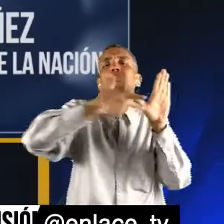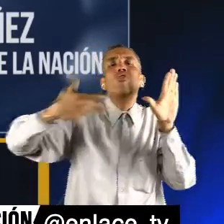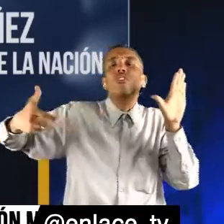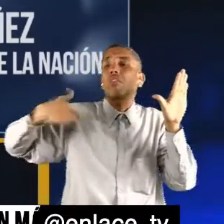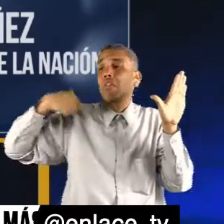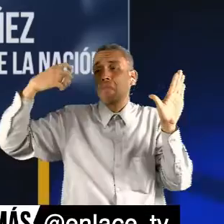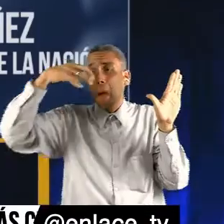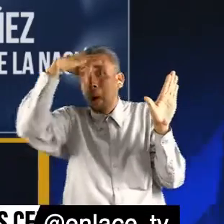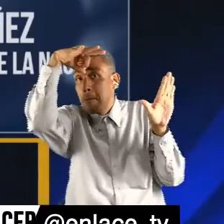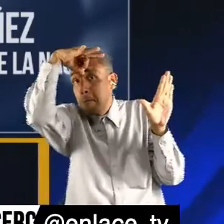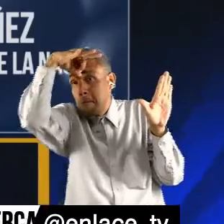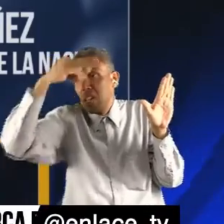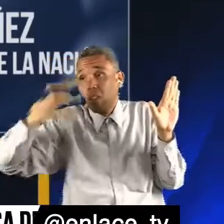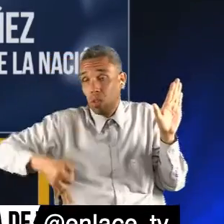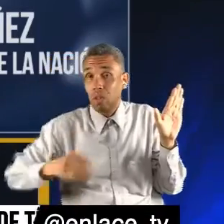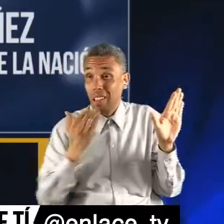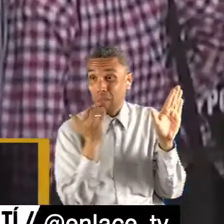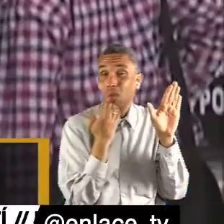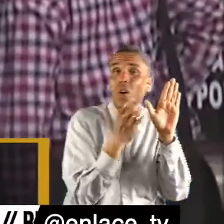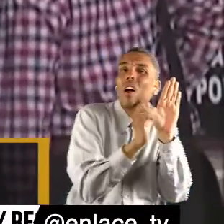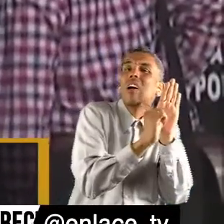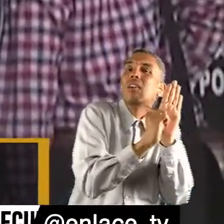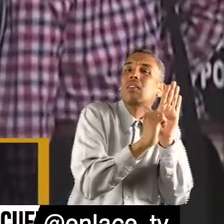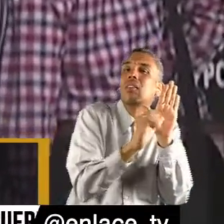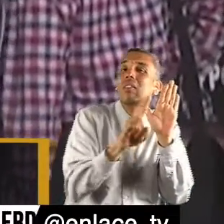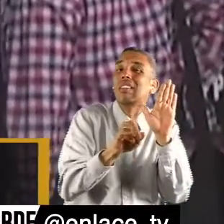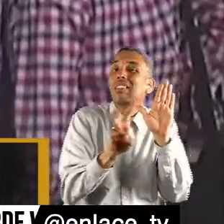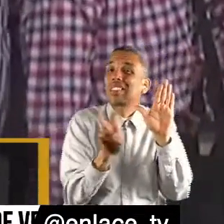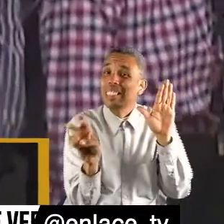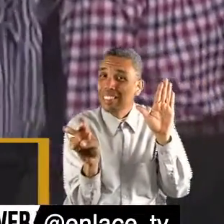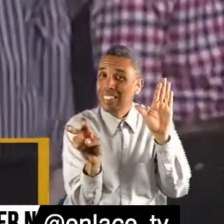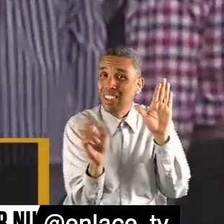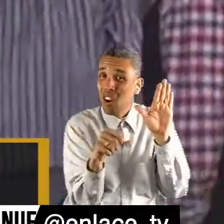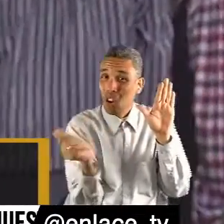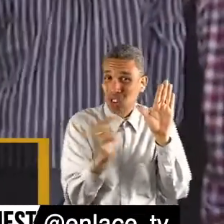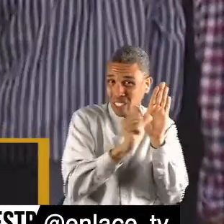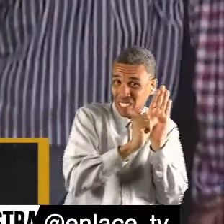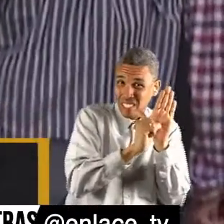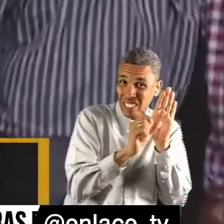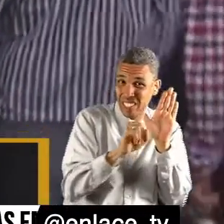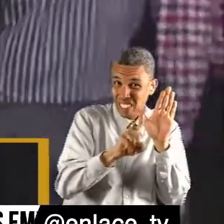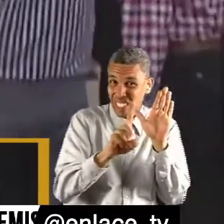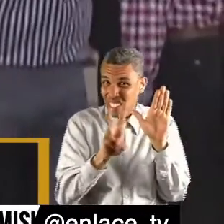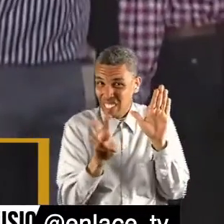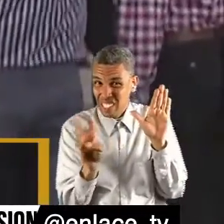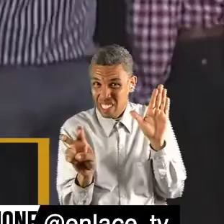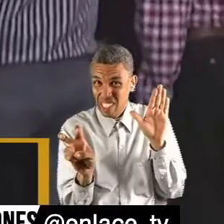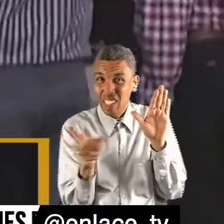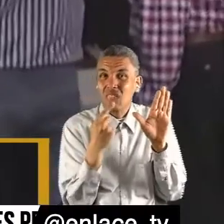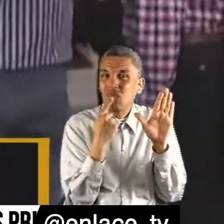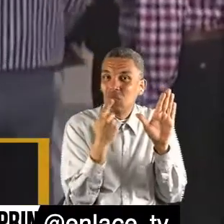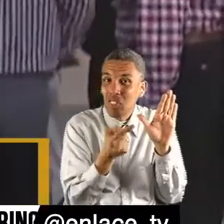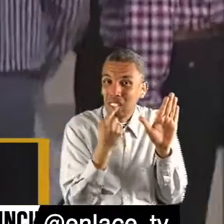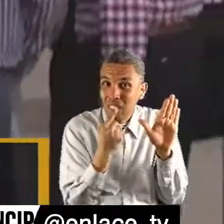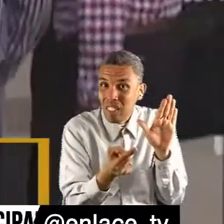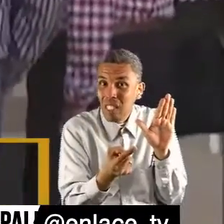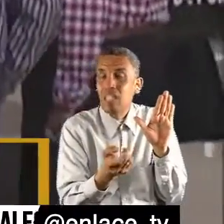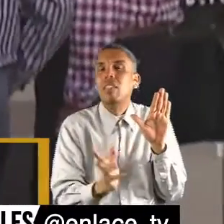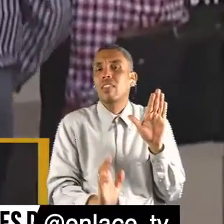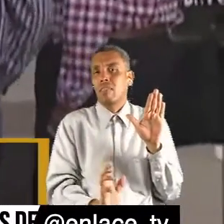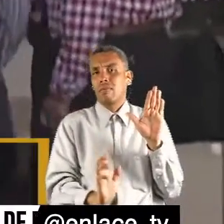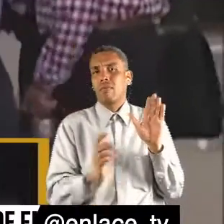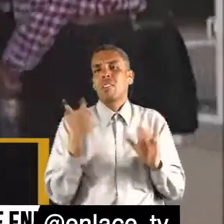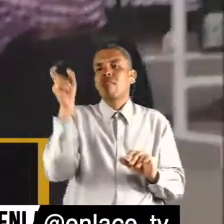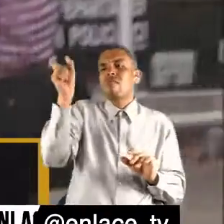constitucional. Lean el artículo 277 y el artículo 277 establece claramente las competencias